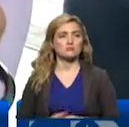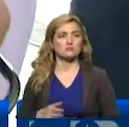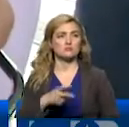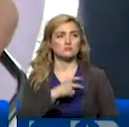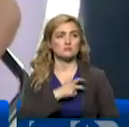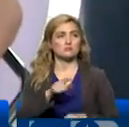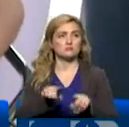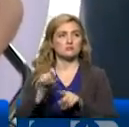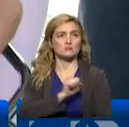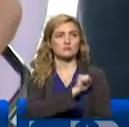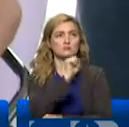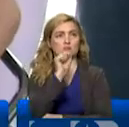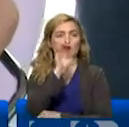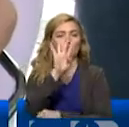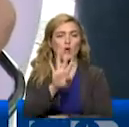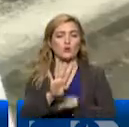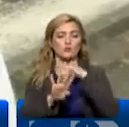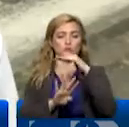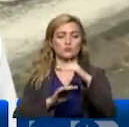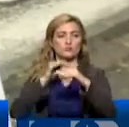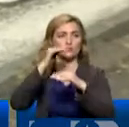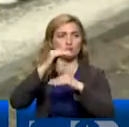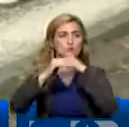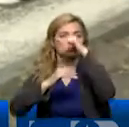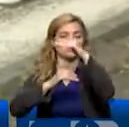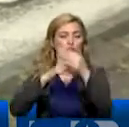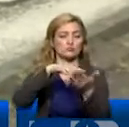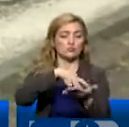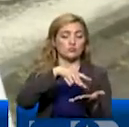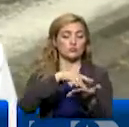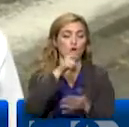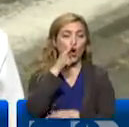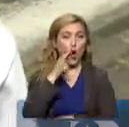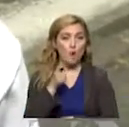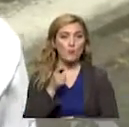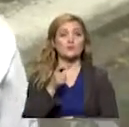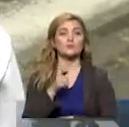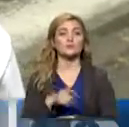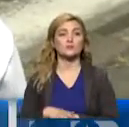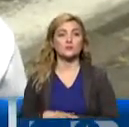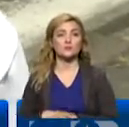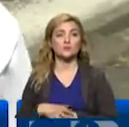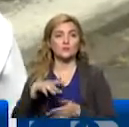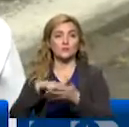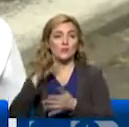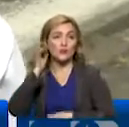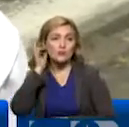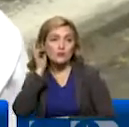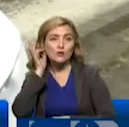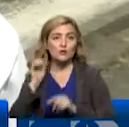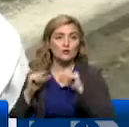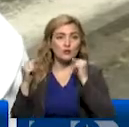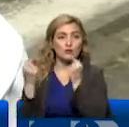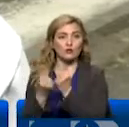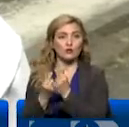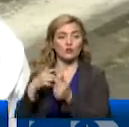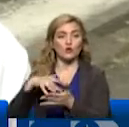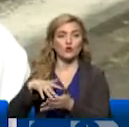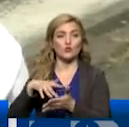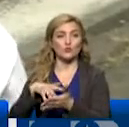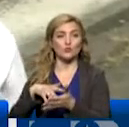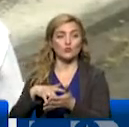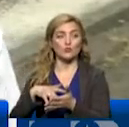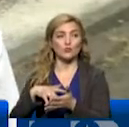a los ganadores de 4 categorías. La de los estudiantes varones, los estudiantes mujeres, el grupo de estudiantes